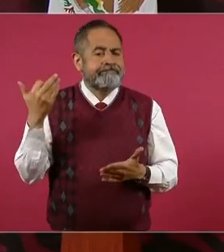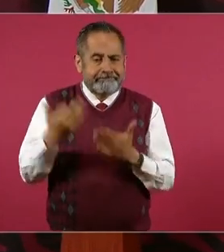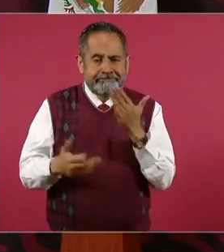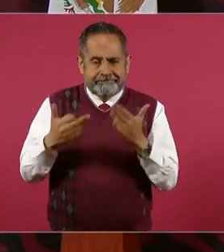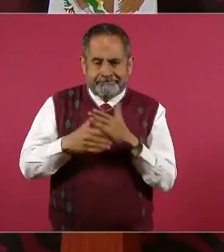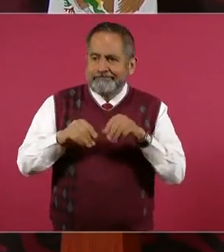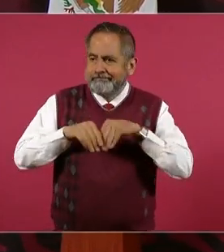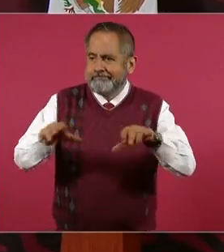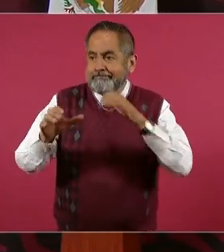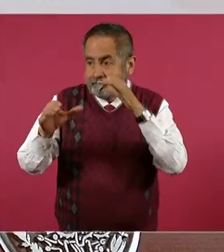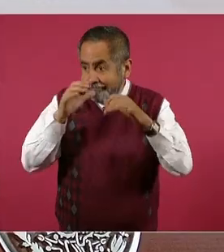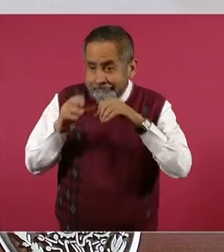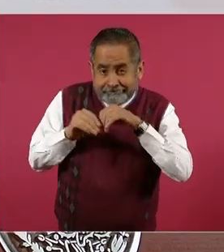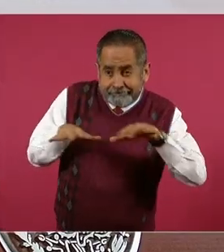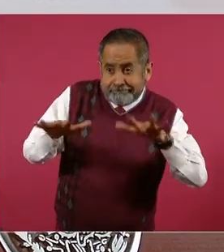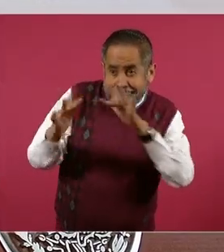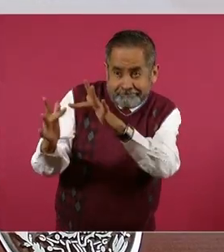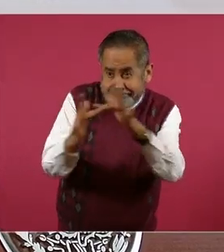la comunicación